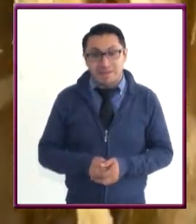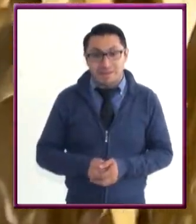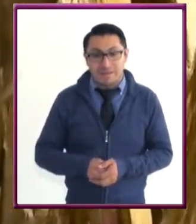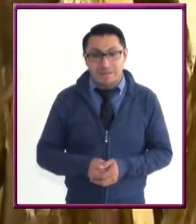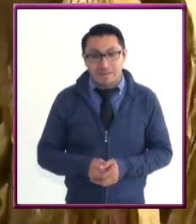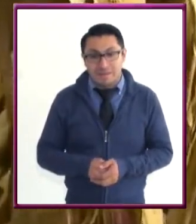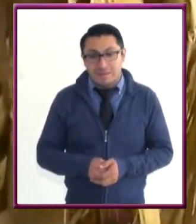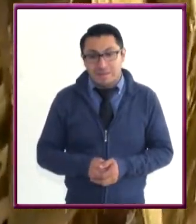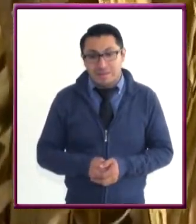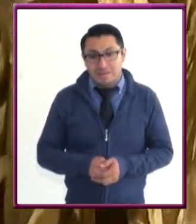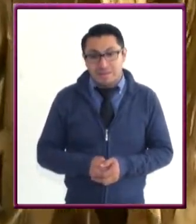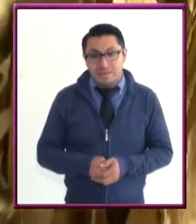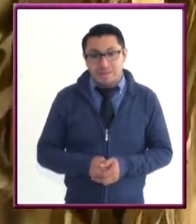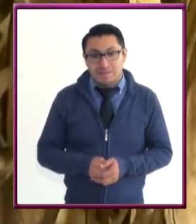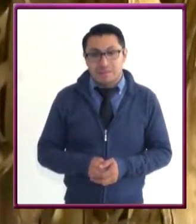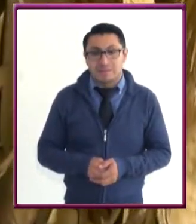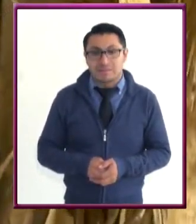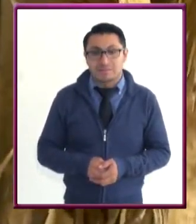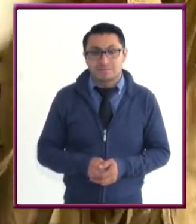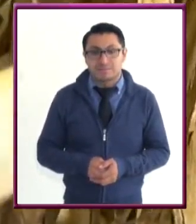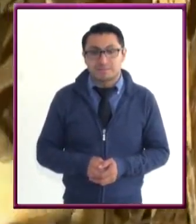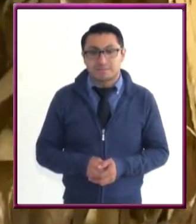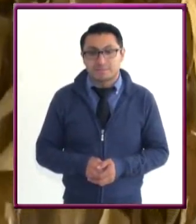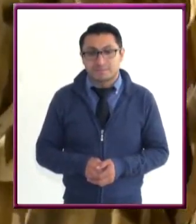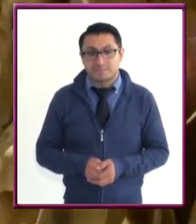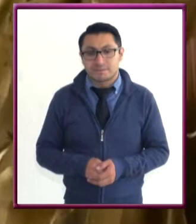estructura, pero esta es